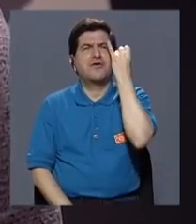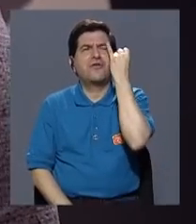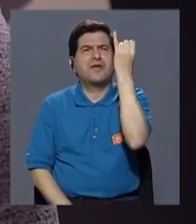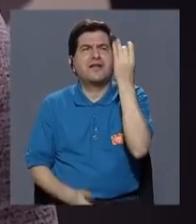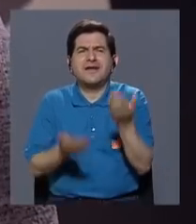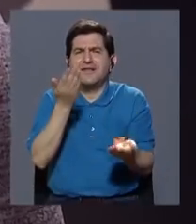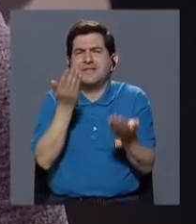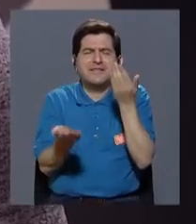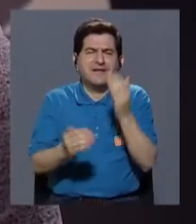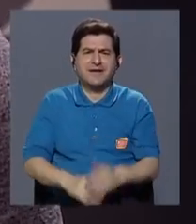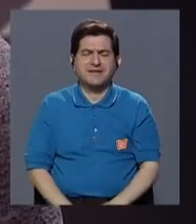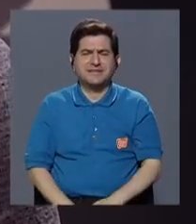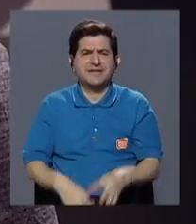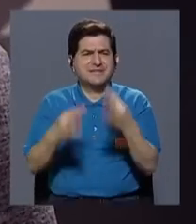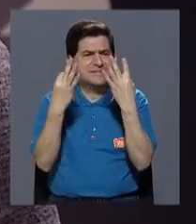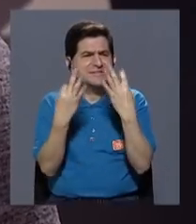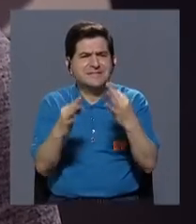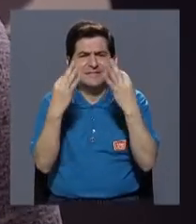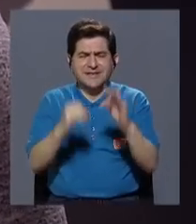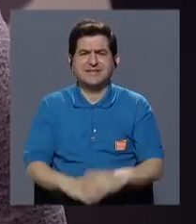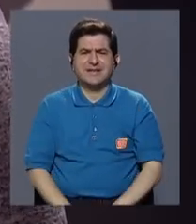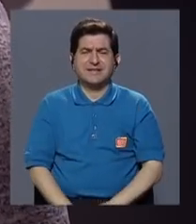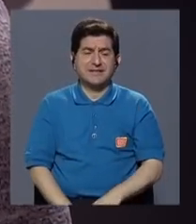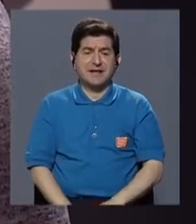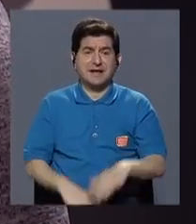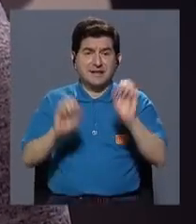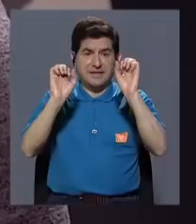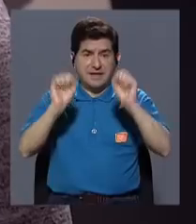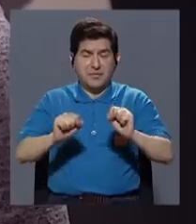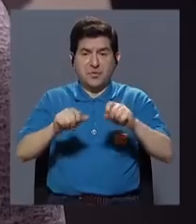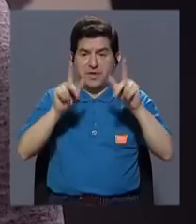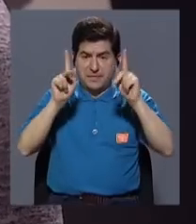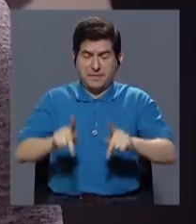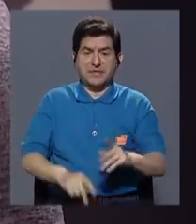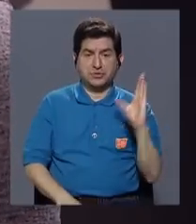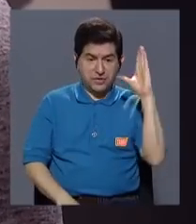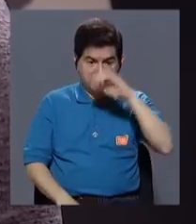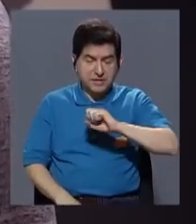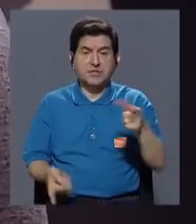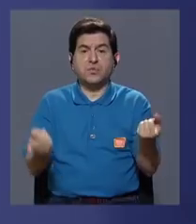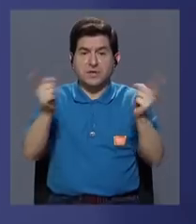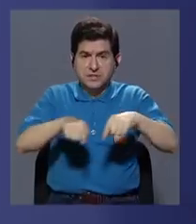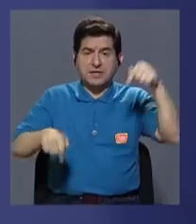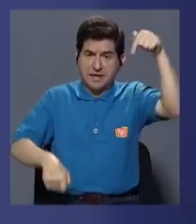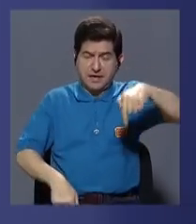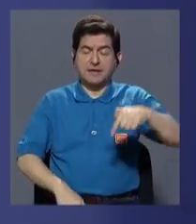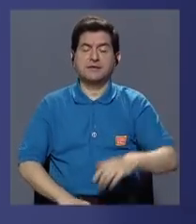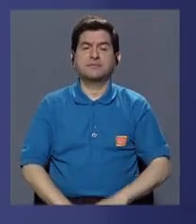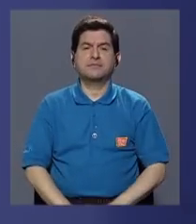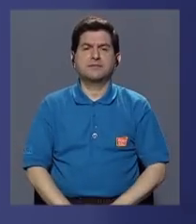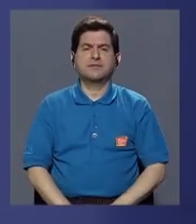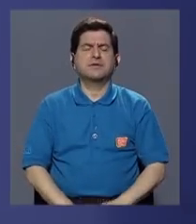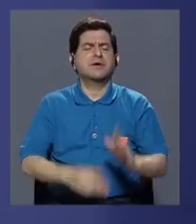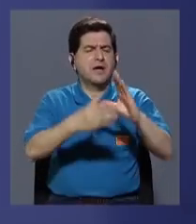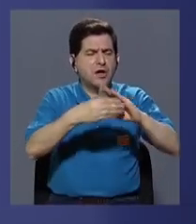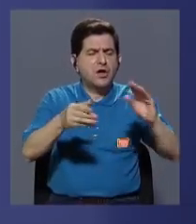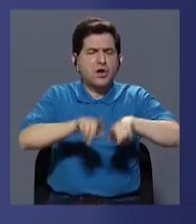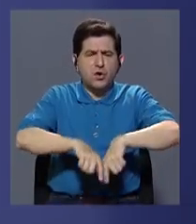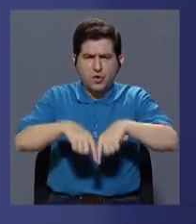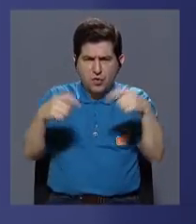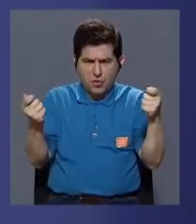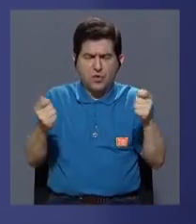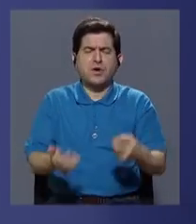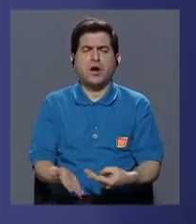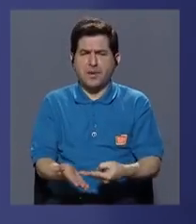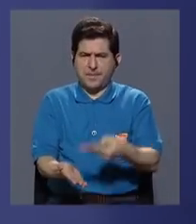poco idealista de atorar por lo menos un estómago contando lo que sucede acá y eso es bueno propósito de la de la crónica periodística un